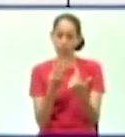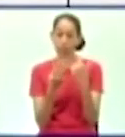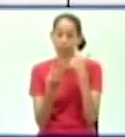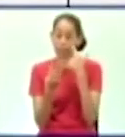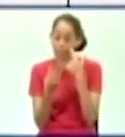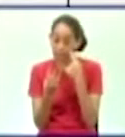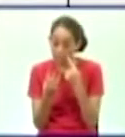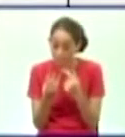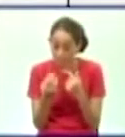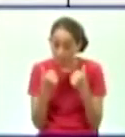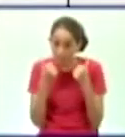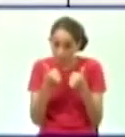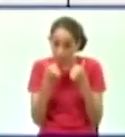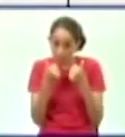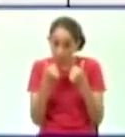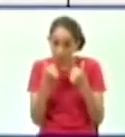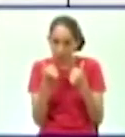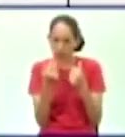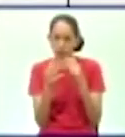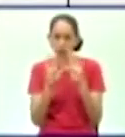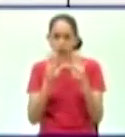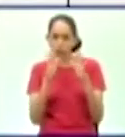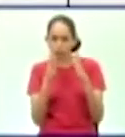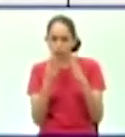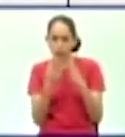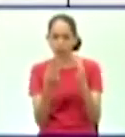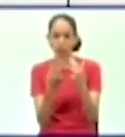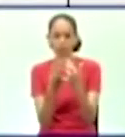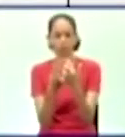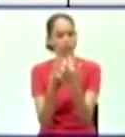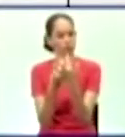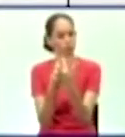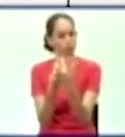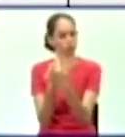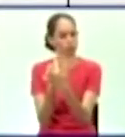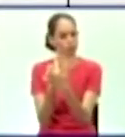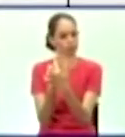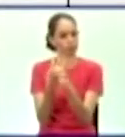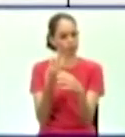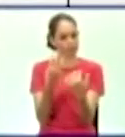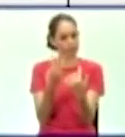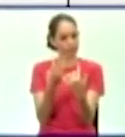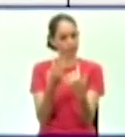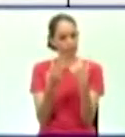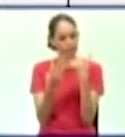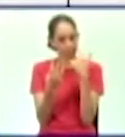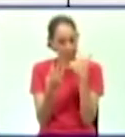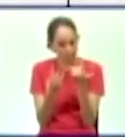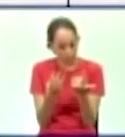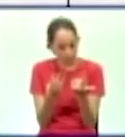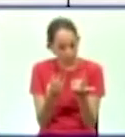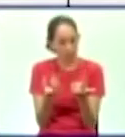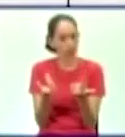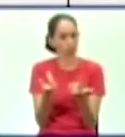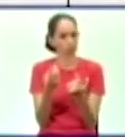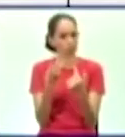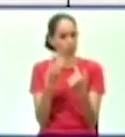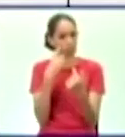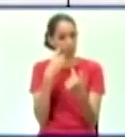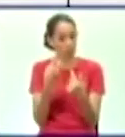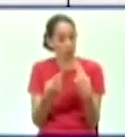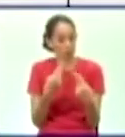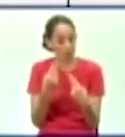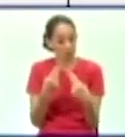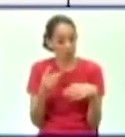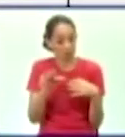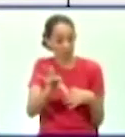bien tu figura, mira cómo están determinados los arcos. En tu libro, en la página 80 a la 83,